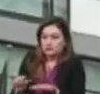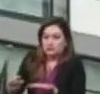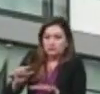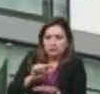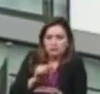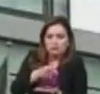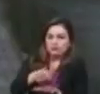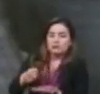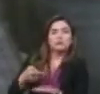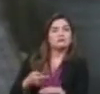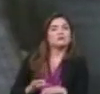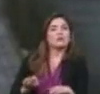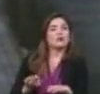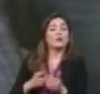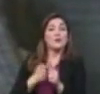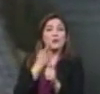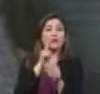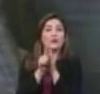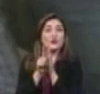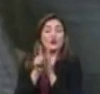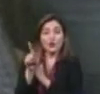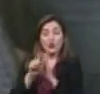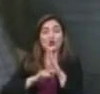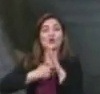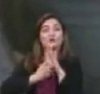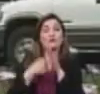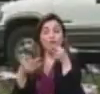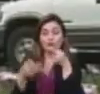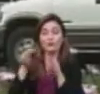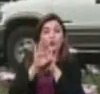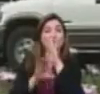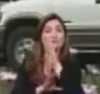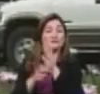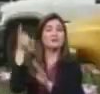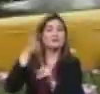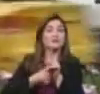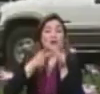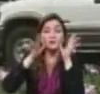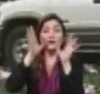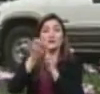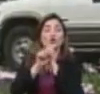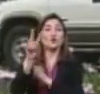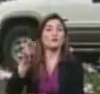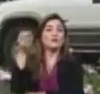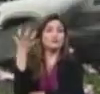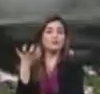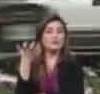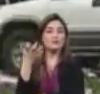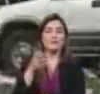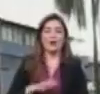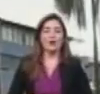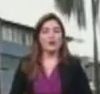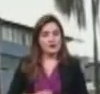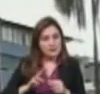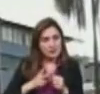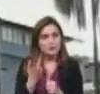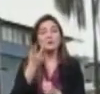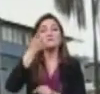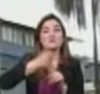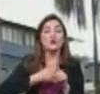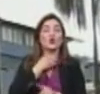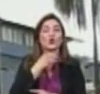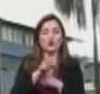La primera demanda fue interpuesta por la Contraloría en la Corte Constitucional en diciembre de 2015. Una segunda argumentación se presentó en agosto